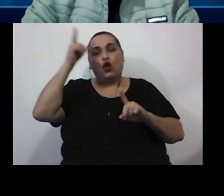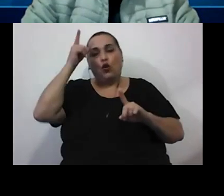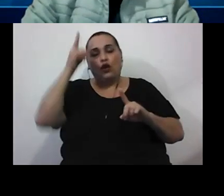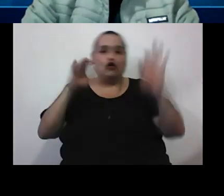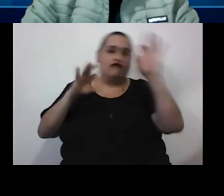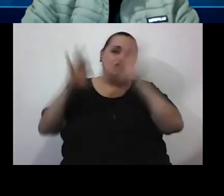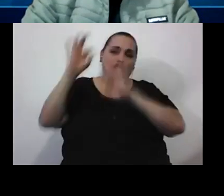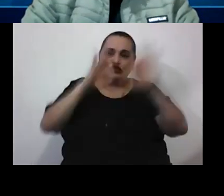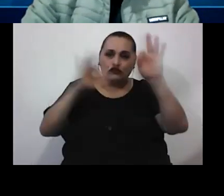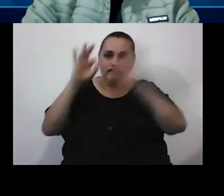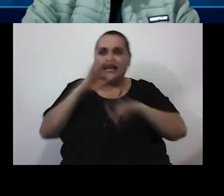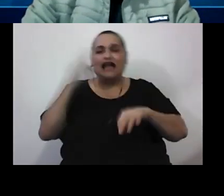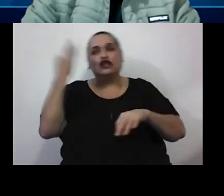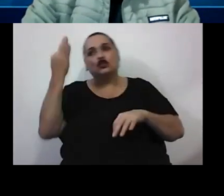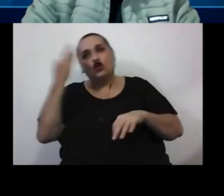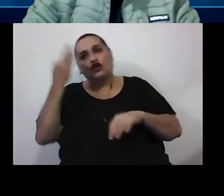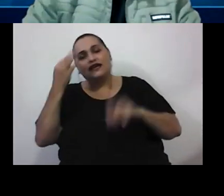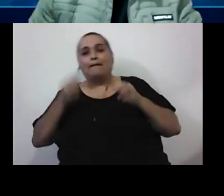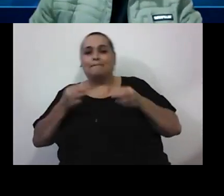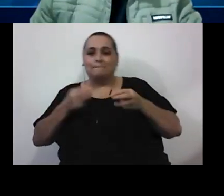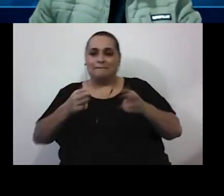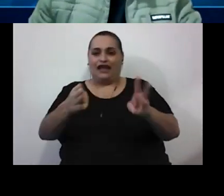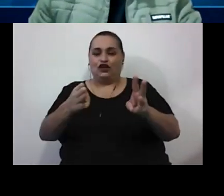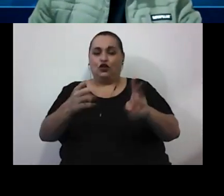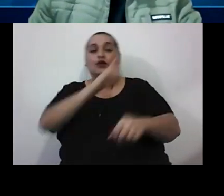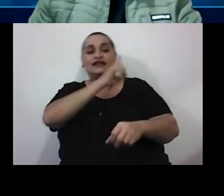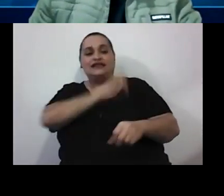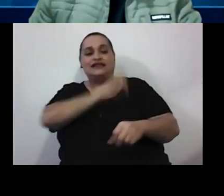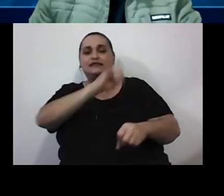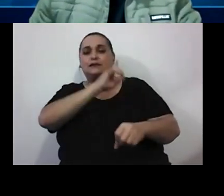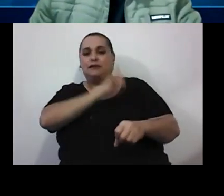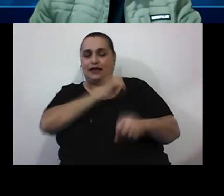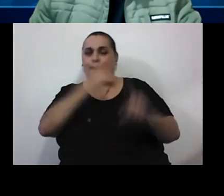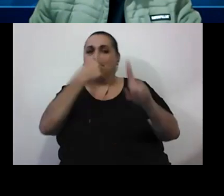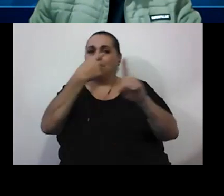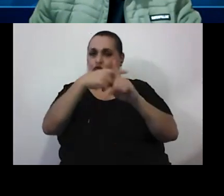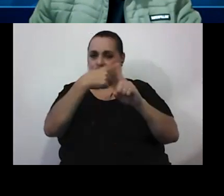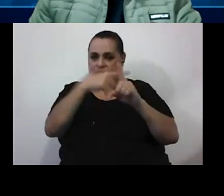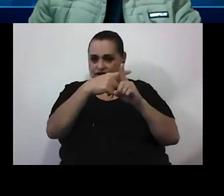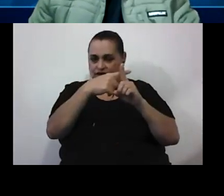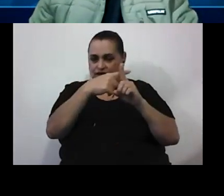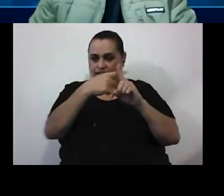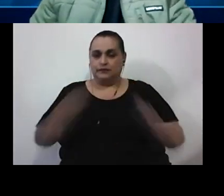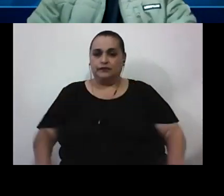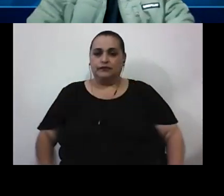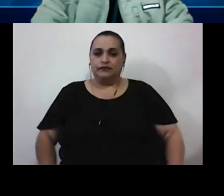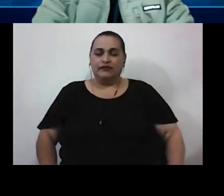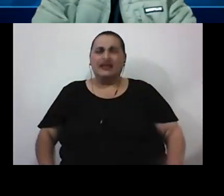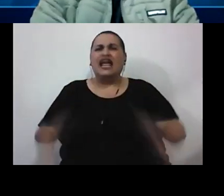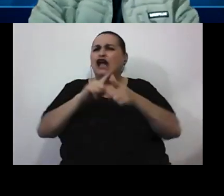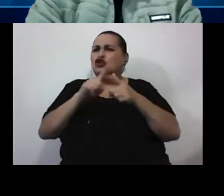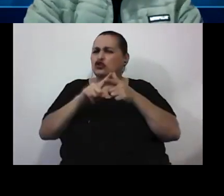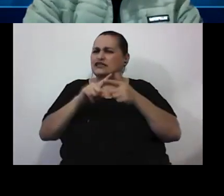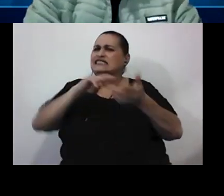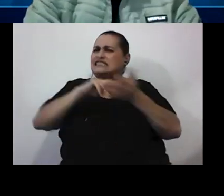teoría, desde el método de disciplina positiva. Entonces, ¿qué significa